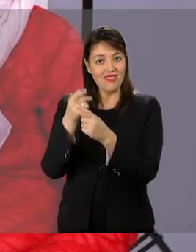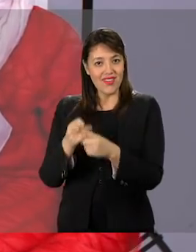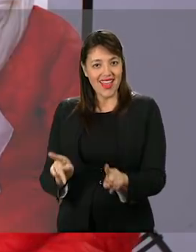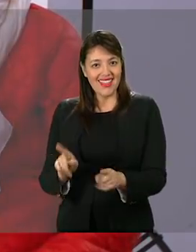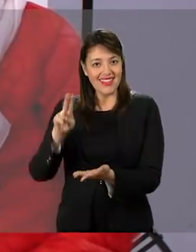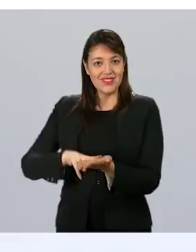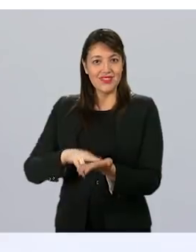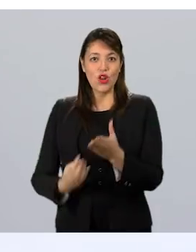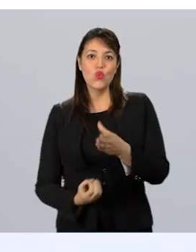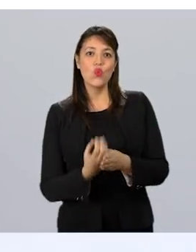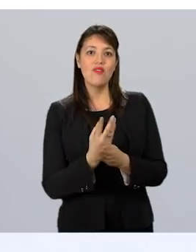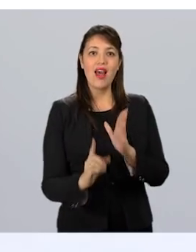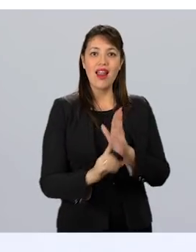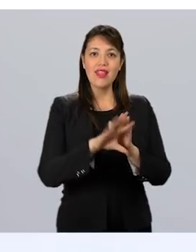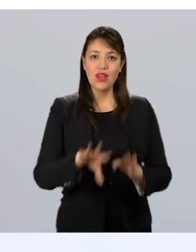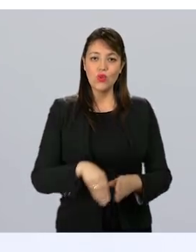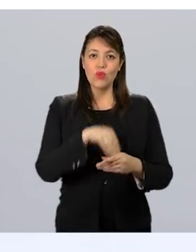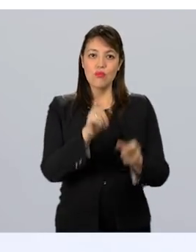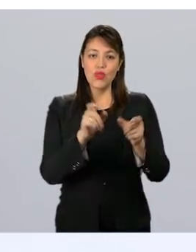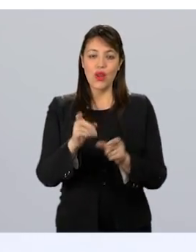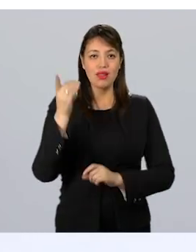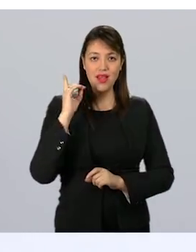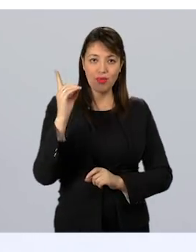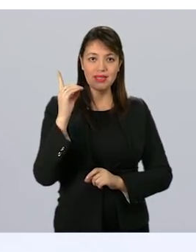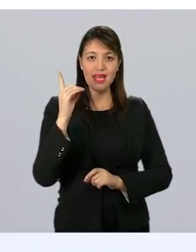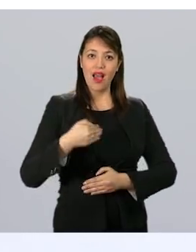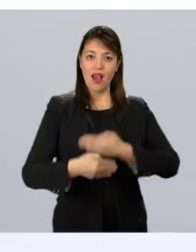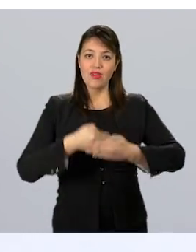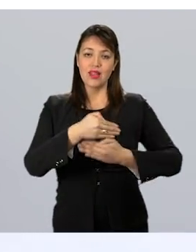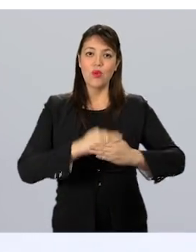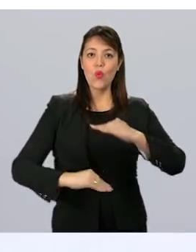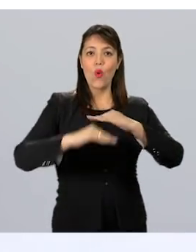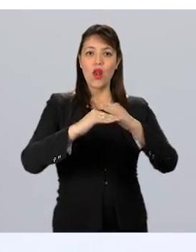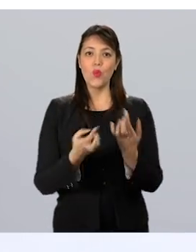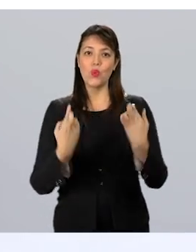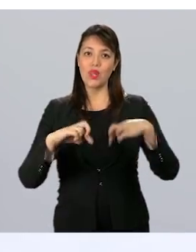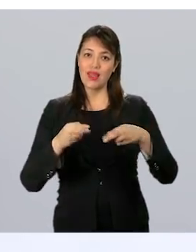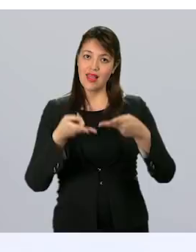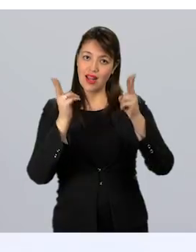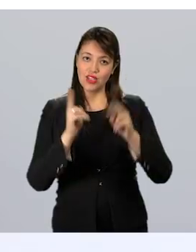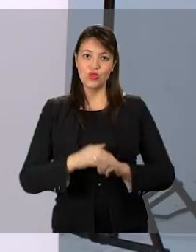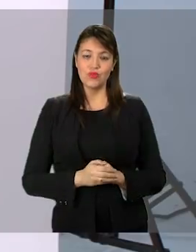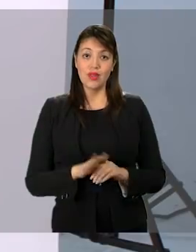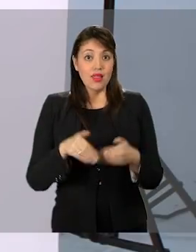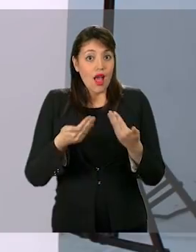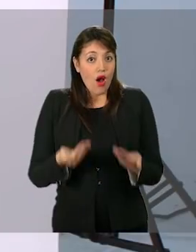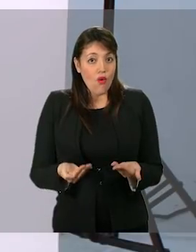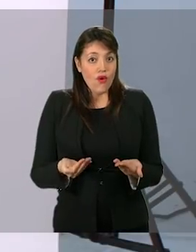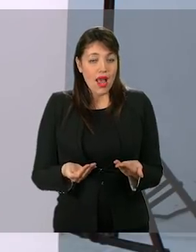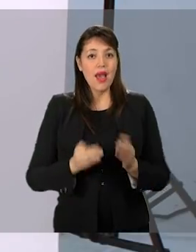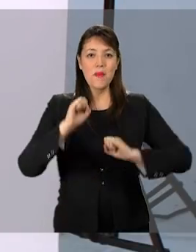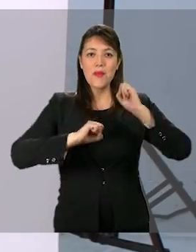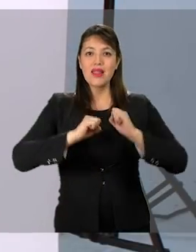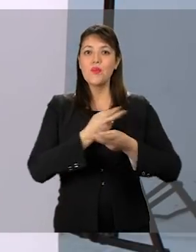Este es el texto real. Con la nueva ley de inclusión laboral para personas con discapacidad, avanzamos en igualdad de oportunidades y en los derechos. Porque desde ahora